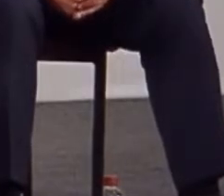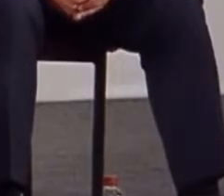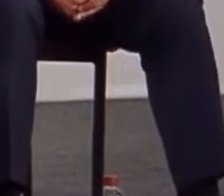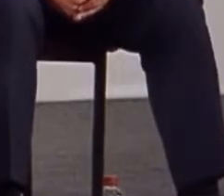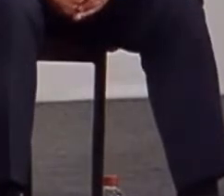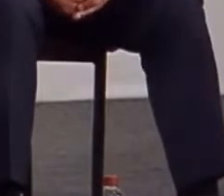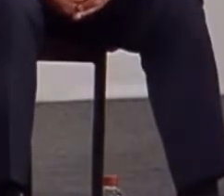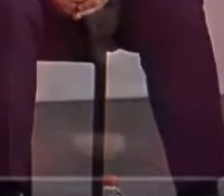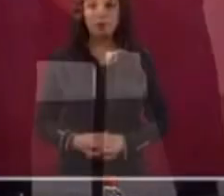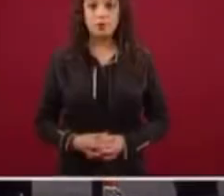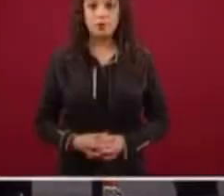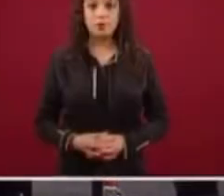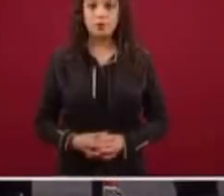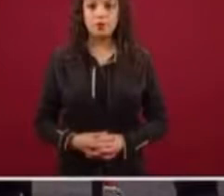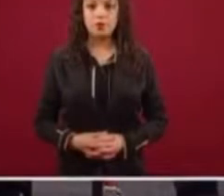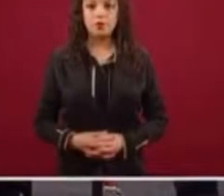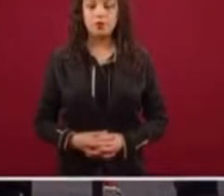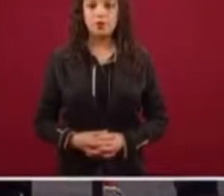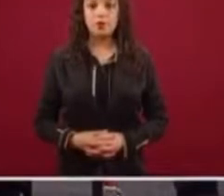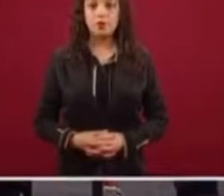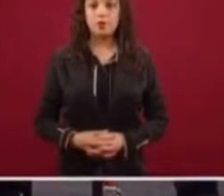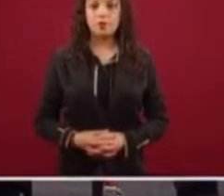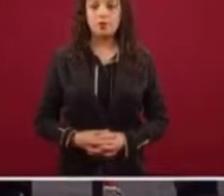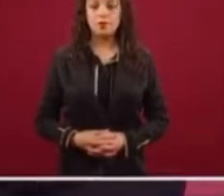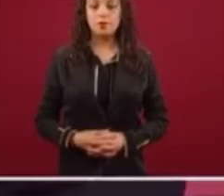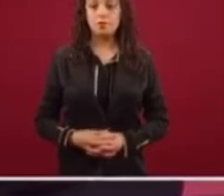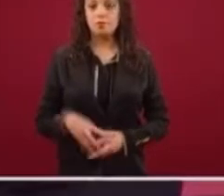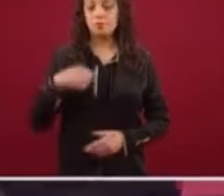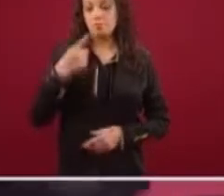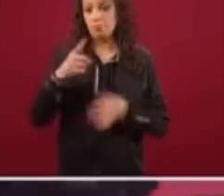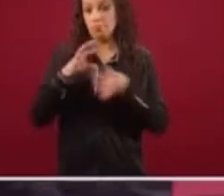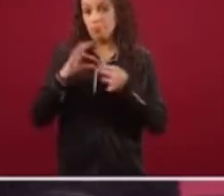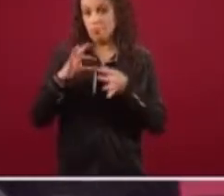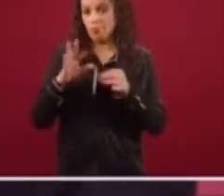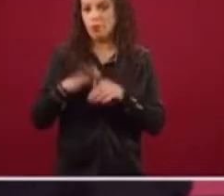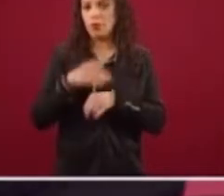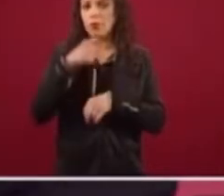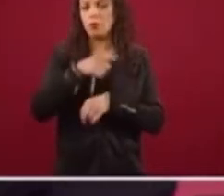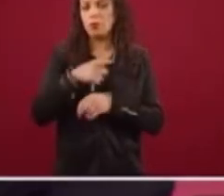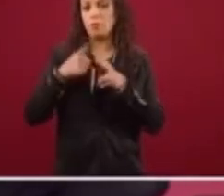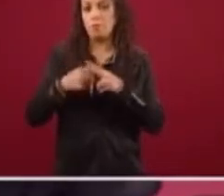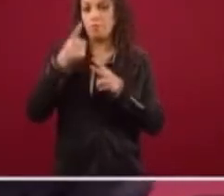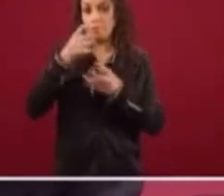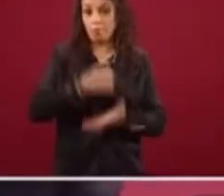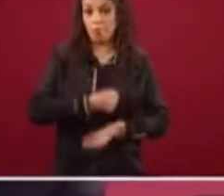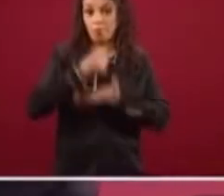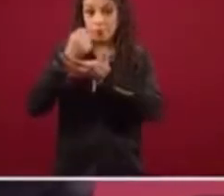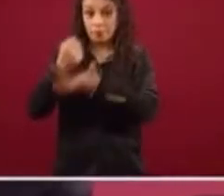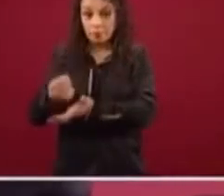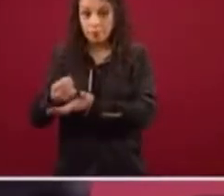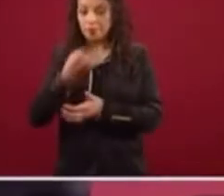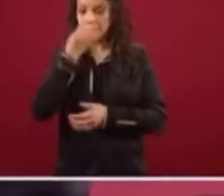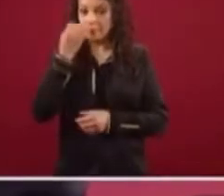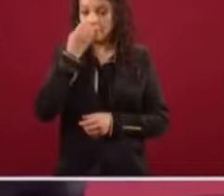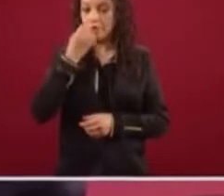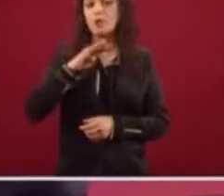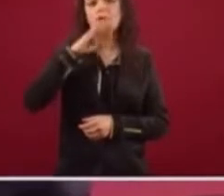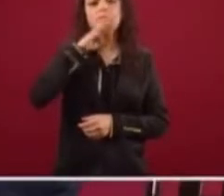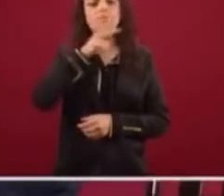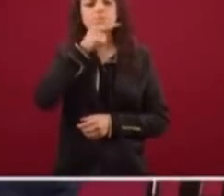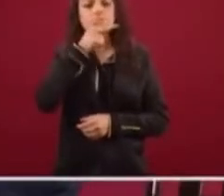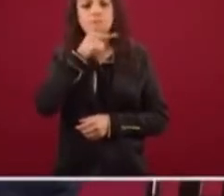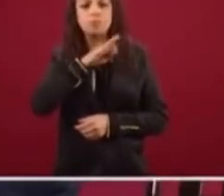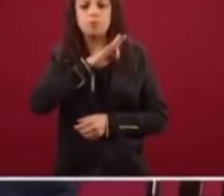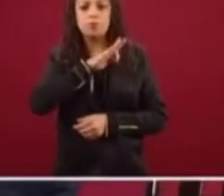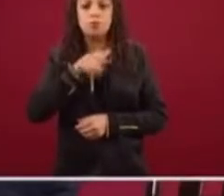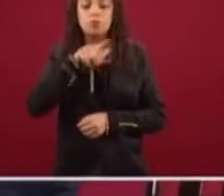porque en el presupuesto para las escuelas de mantener los padres bien pueden optar por